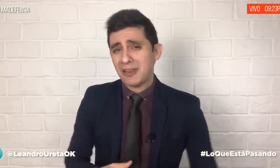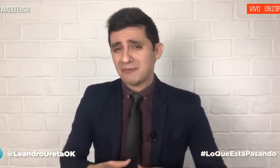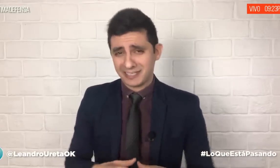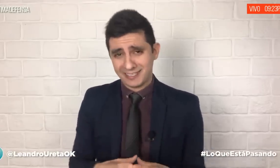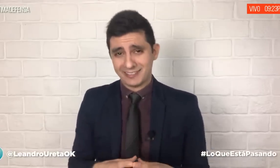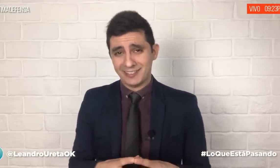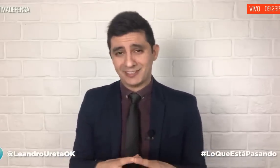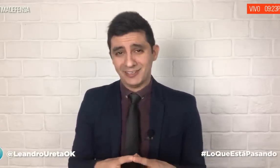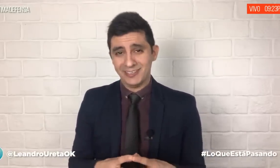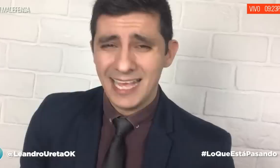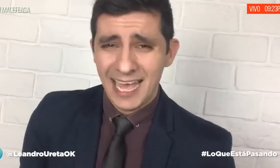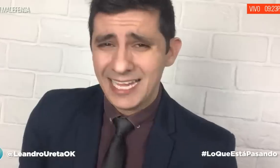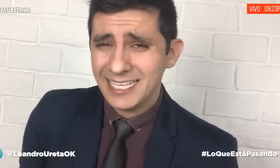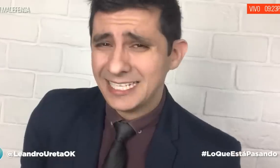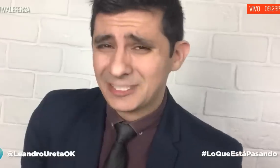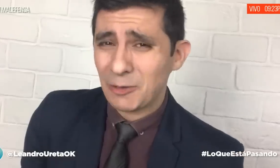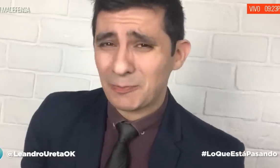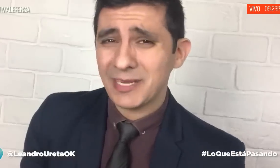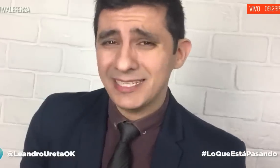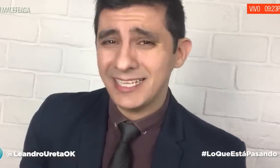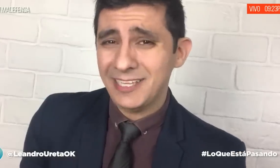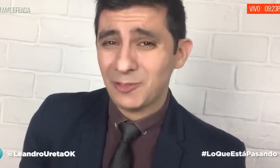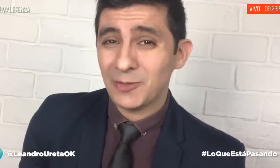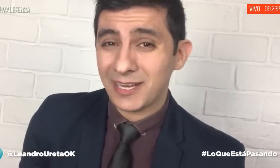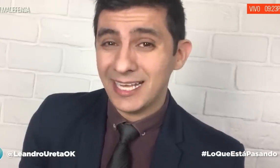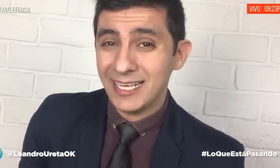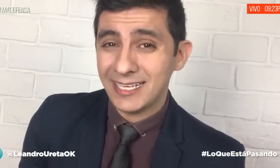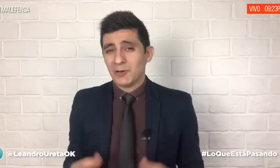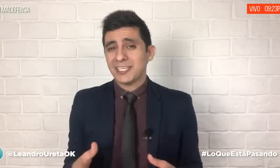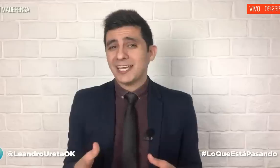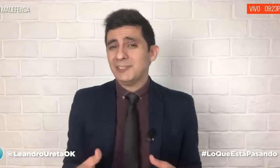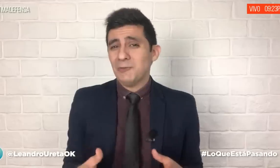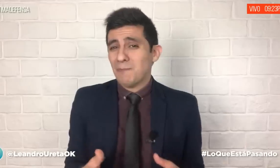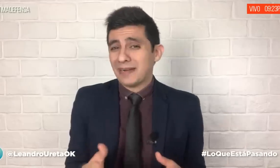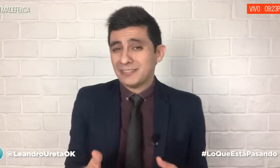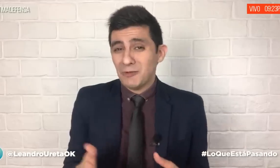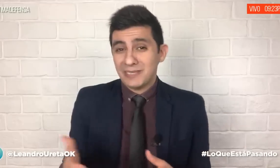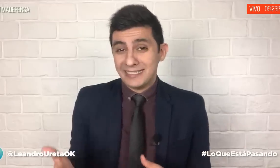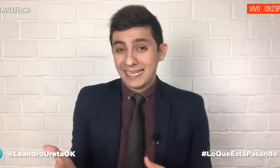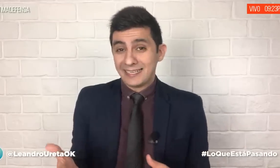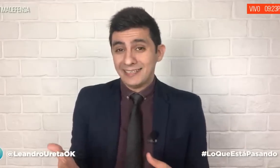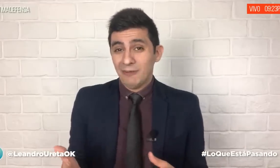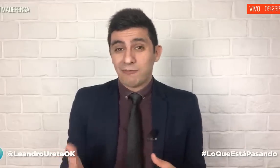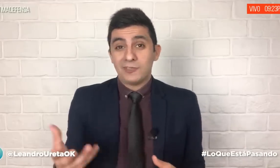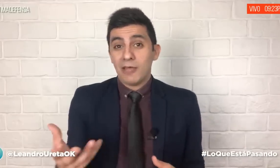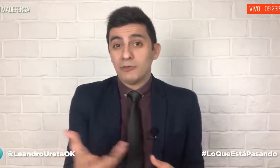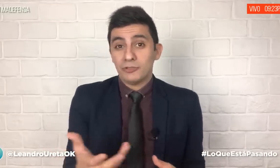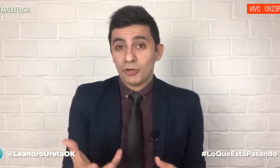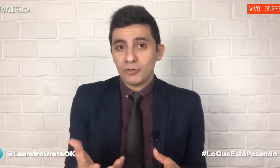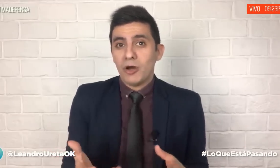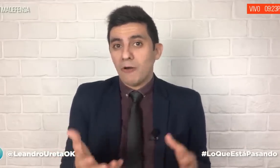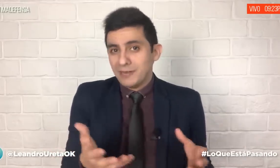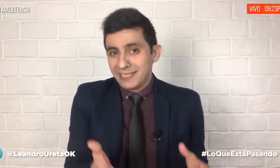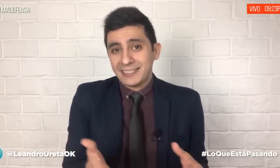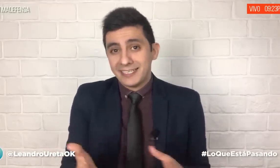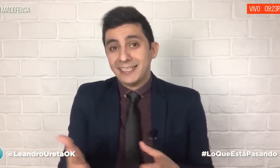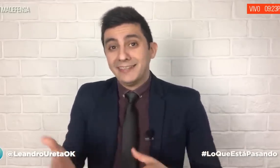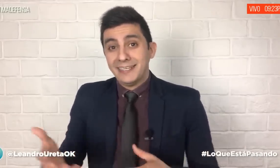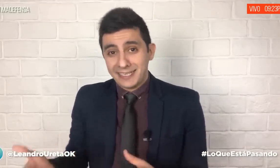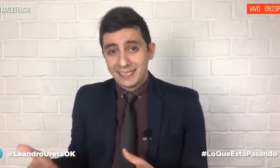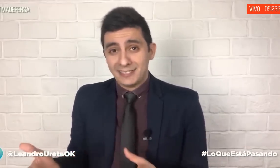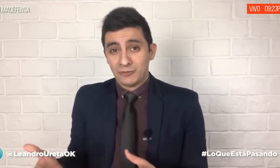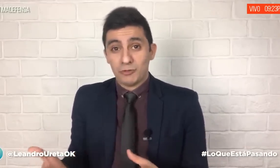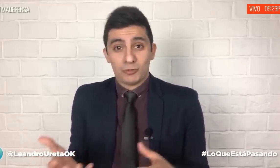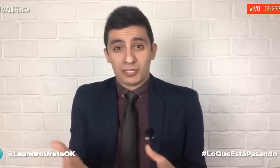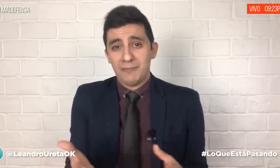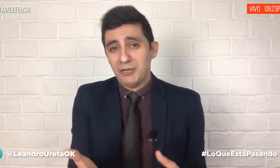si fuera un ejército alguien le sorprende esto de verdad o sea es un partido militar fundado en torno a un ex general